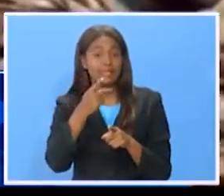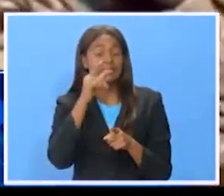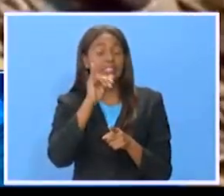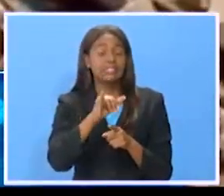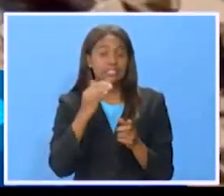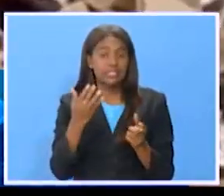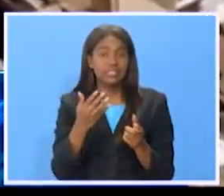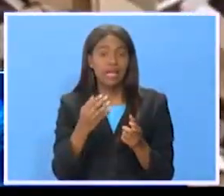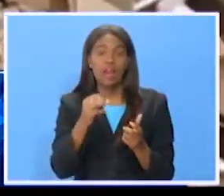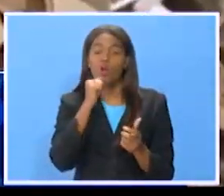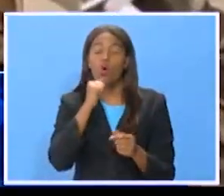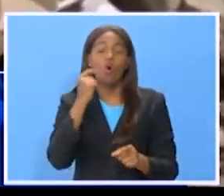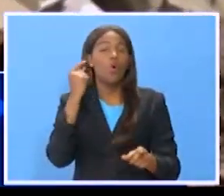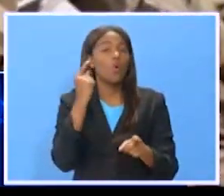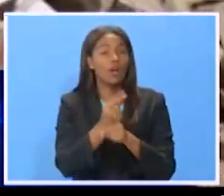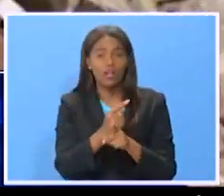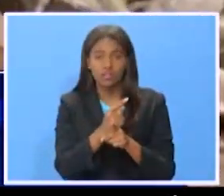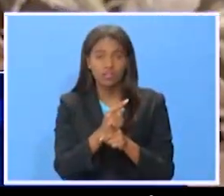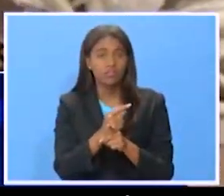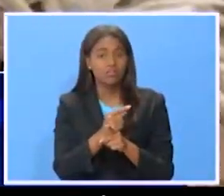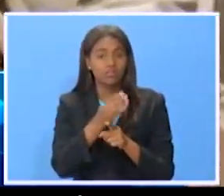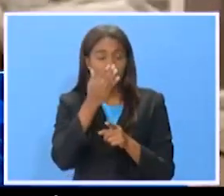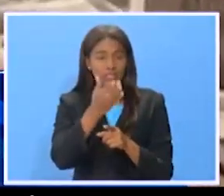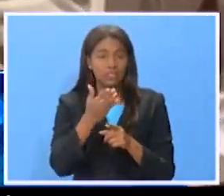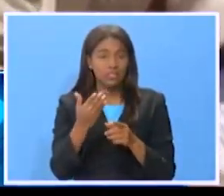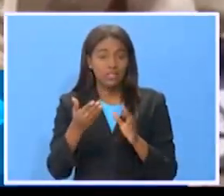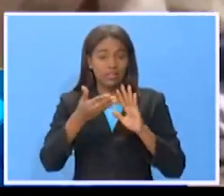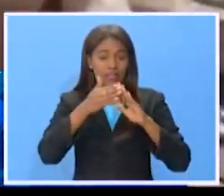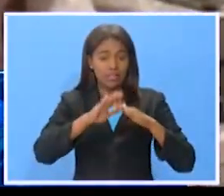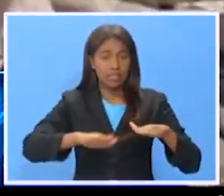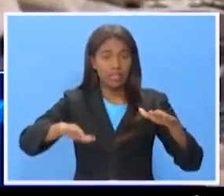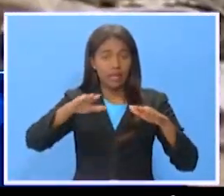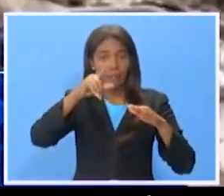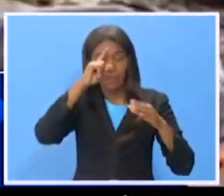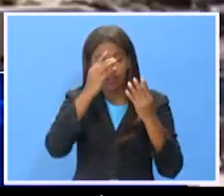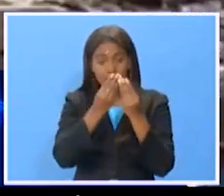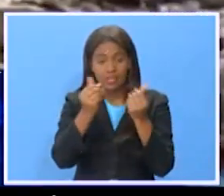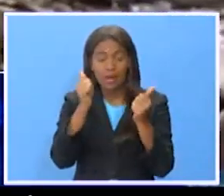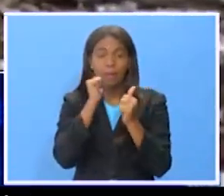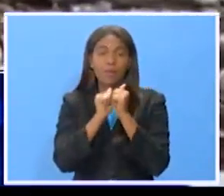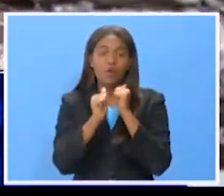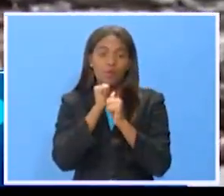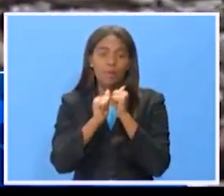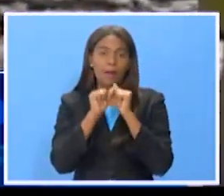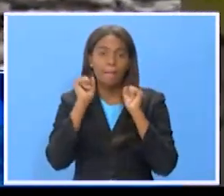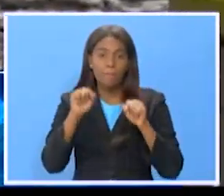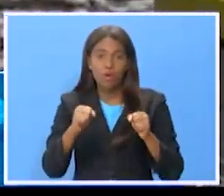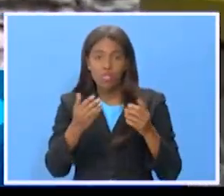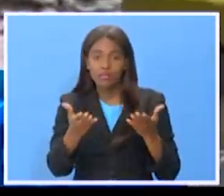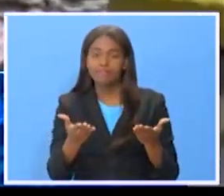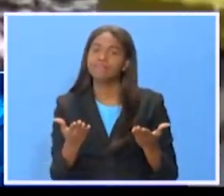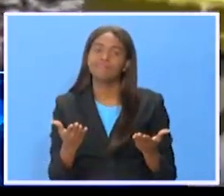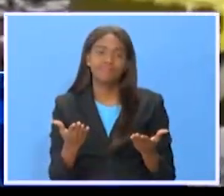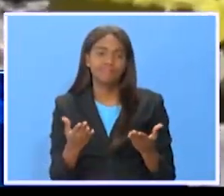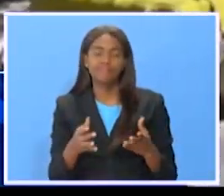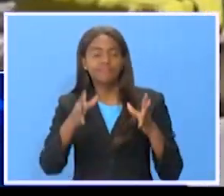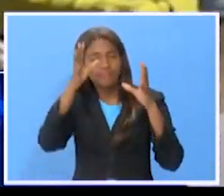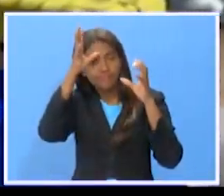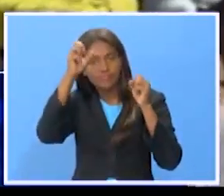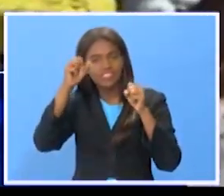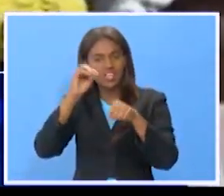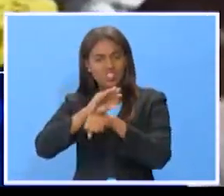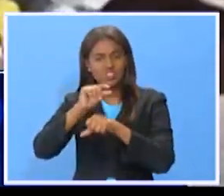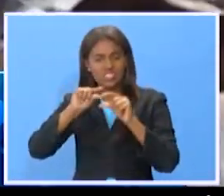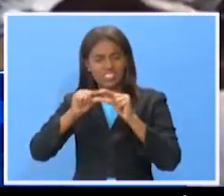a la incapacidad que tiene la administración municipal para resolver los problemas del vertedero. El presidente del consejo,